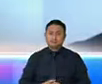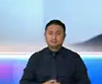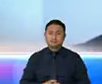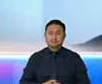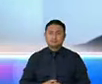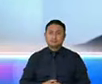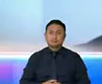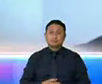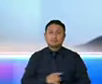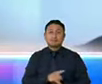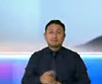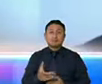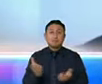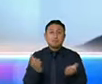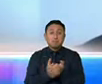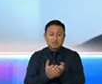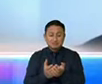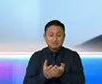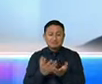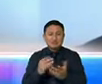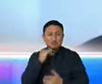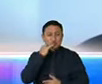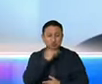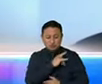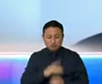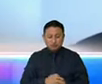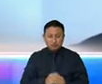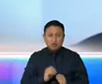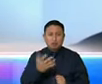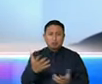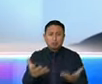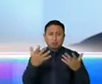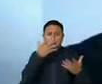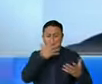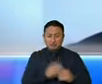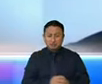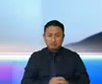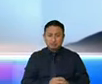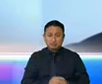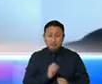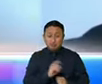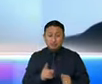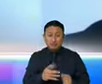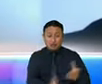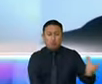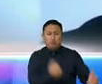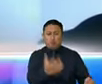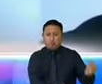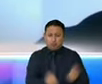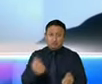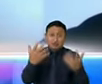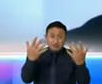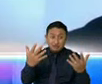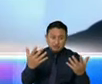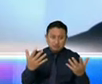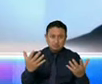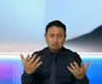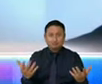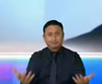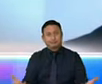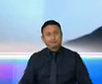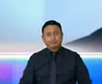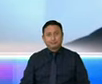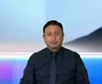Nunca se debe manejar materiales tóxicos con materiales peligrosos, inclusive desechos humanos, con las manos, porque obviamente